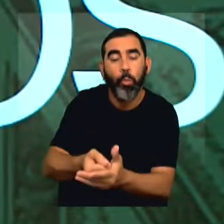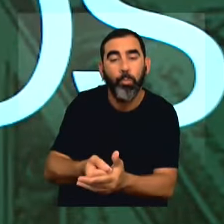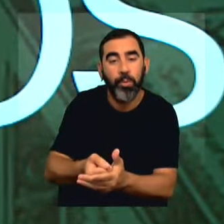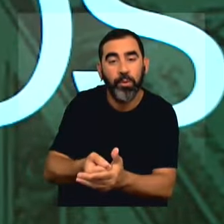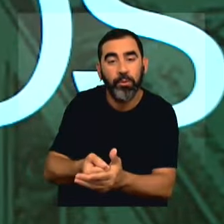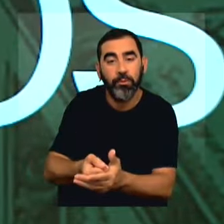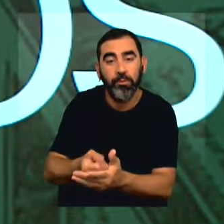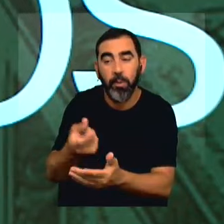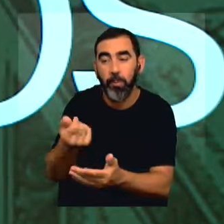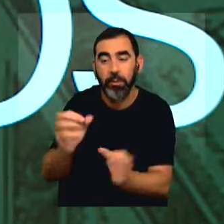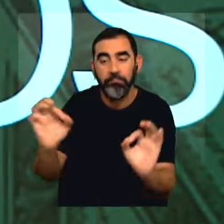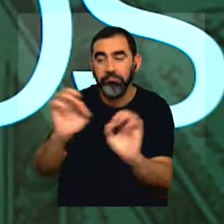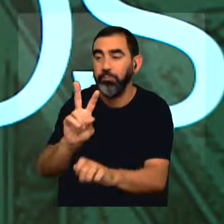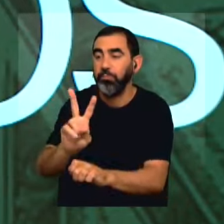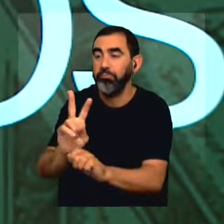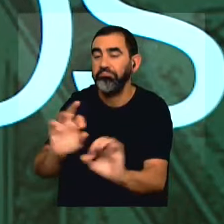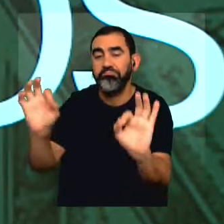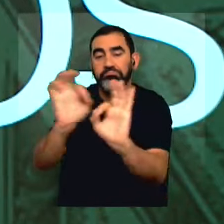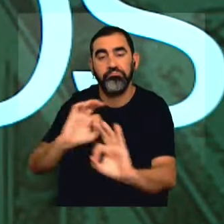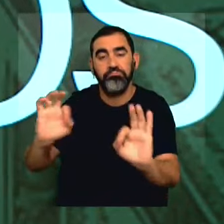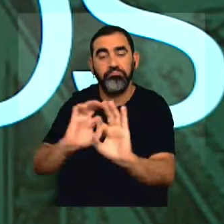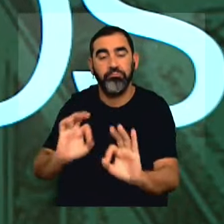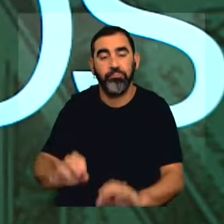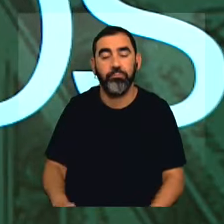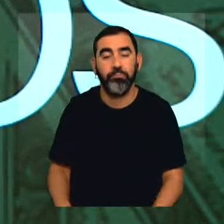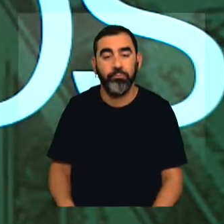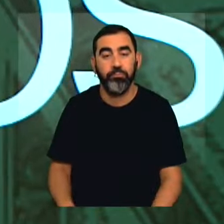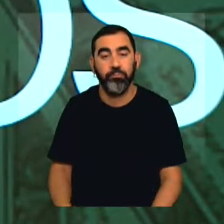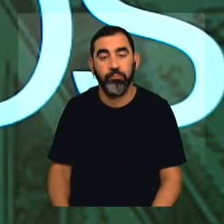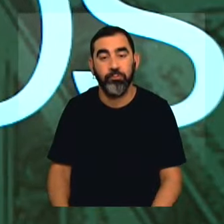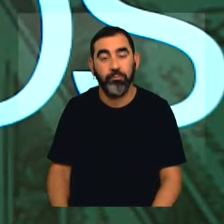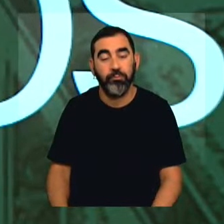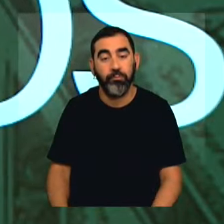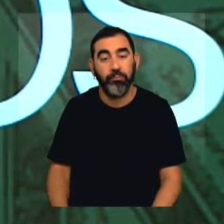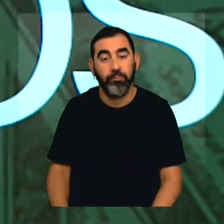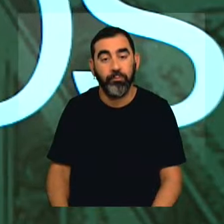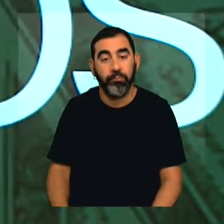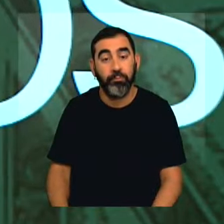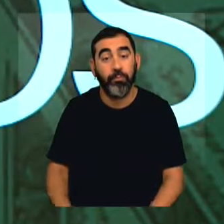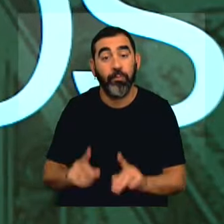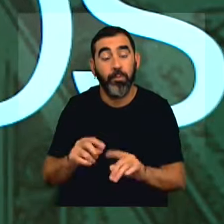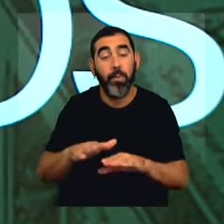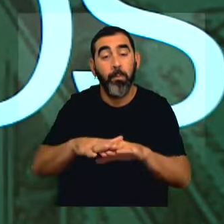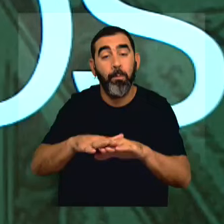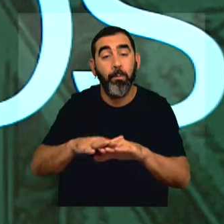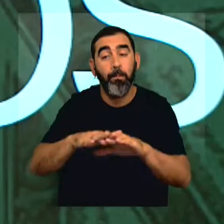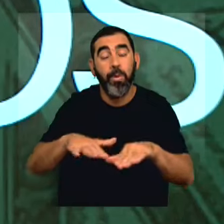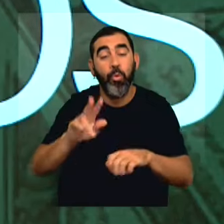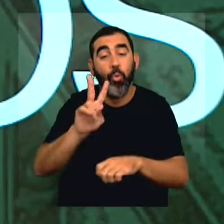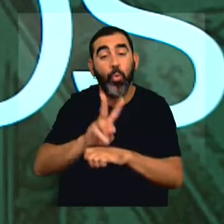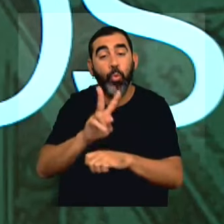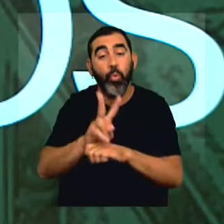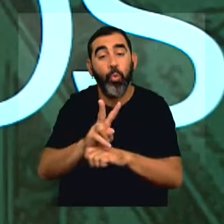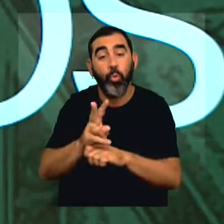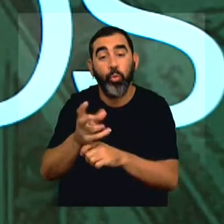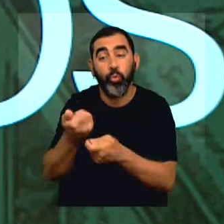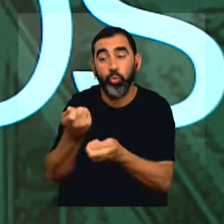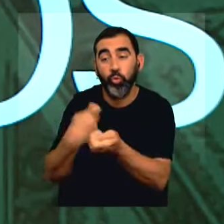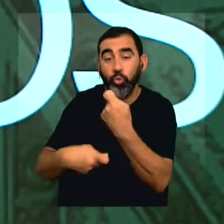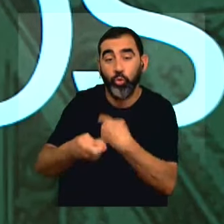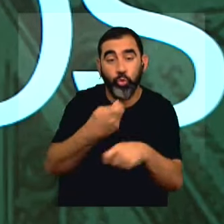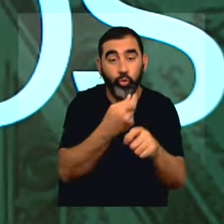efectivo sin controles no sin dar declaración a esto sumarle que eh los menores controles en movimientos financieros